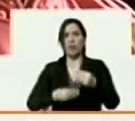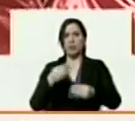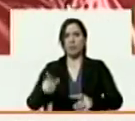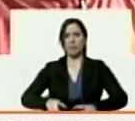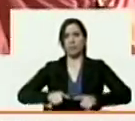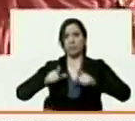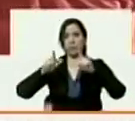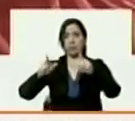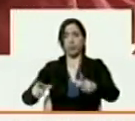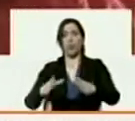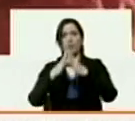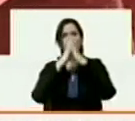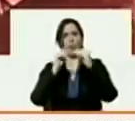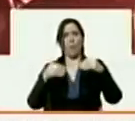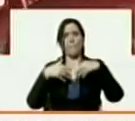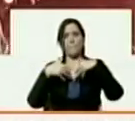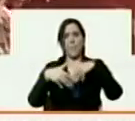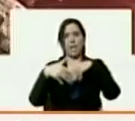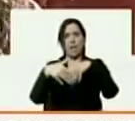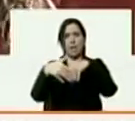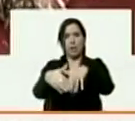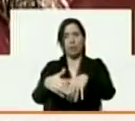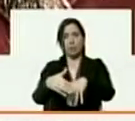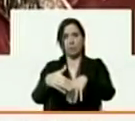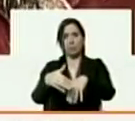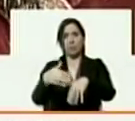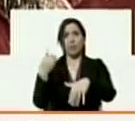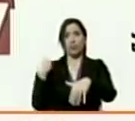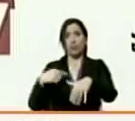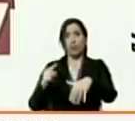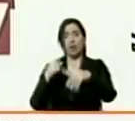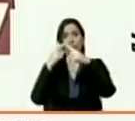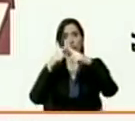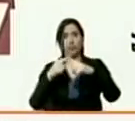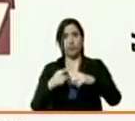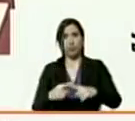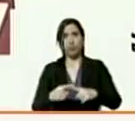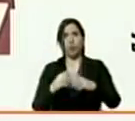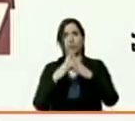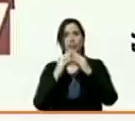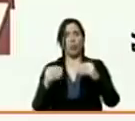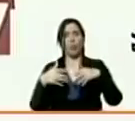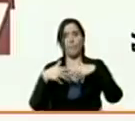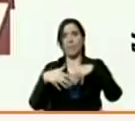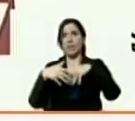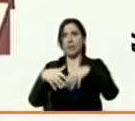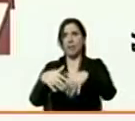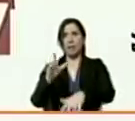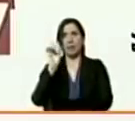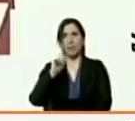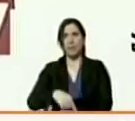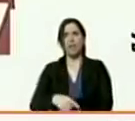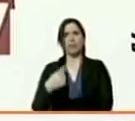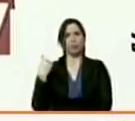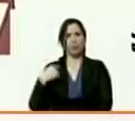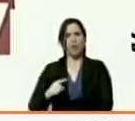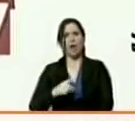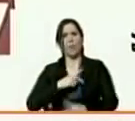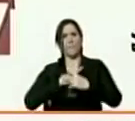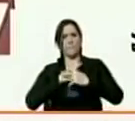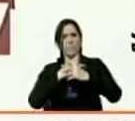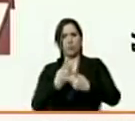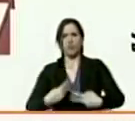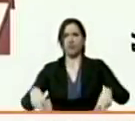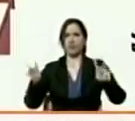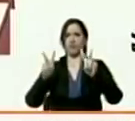los militantes que tuvieron mejor resultado, pero le hacemos un reconocimiento a todos los militantes que tuvieron la valentía, el